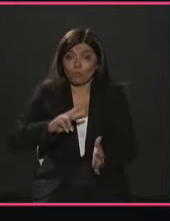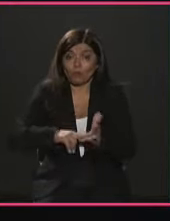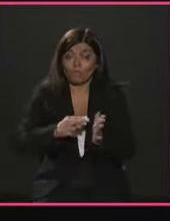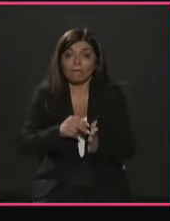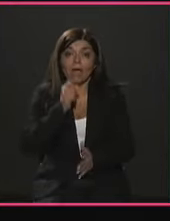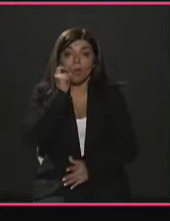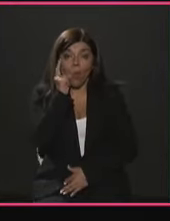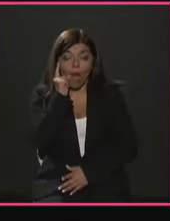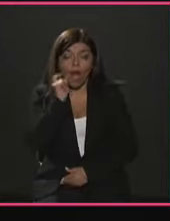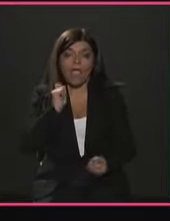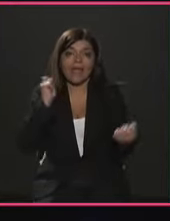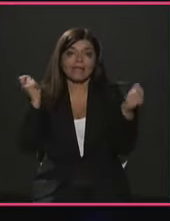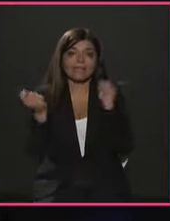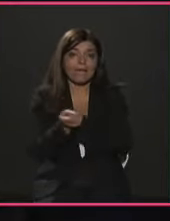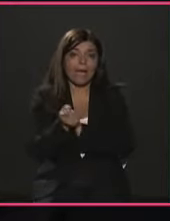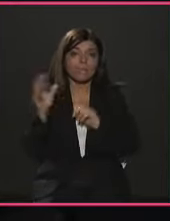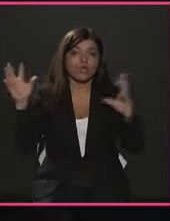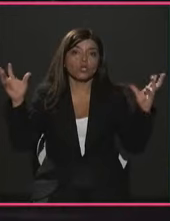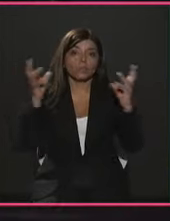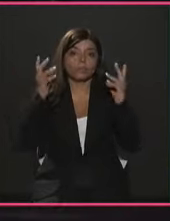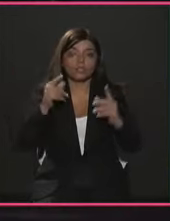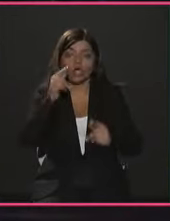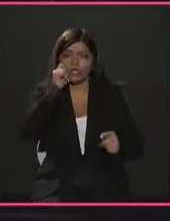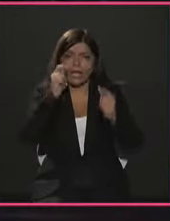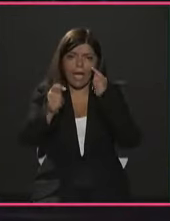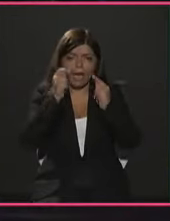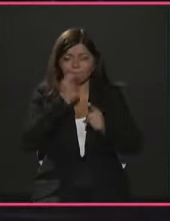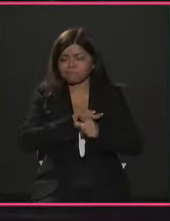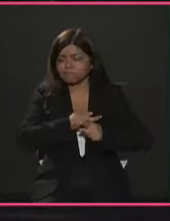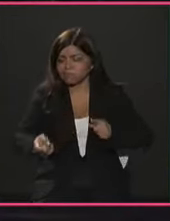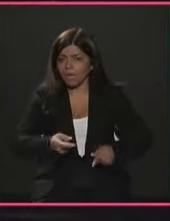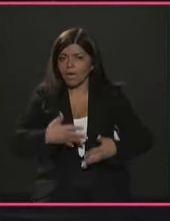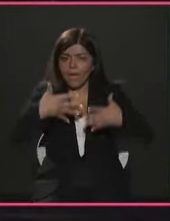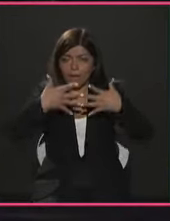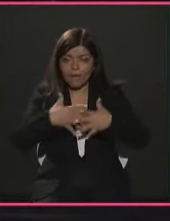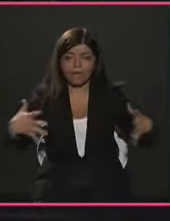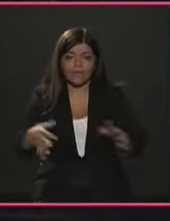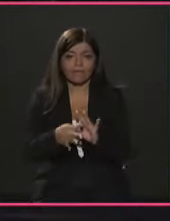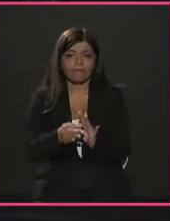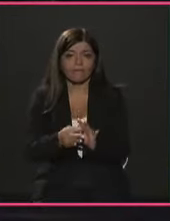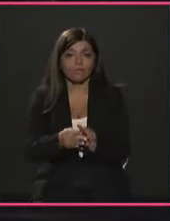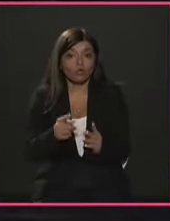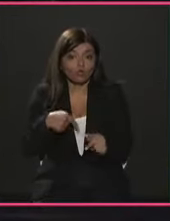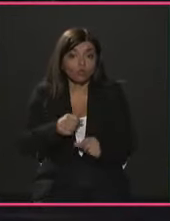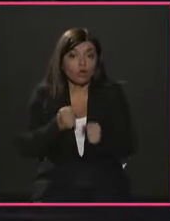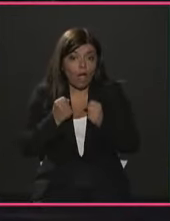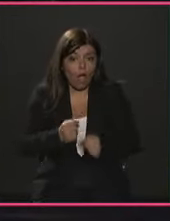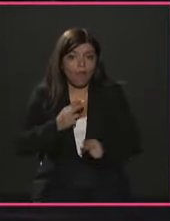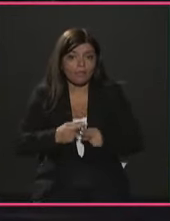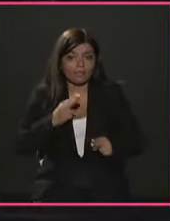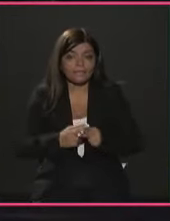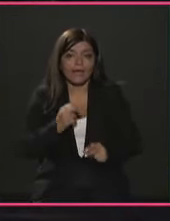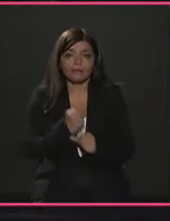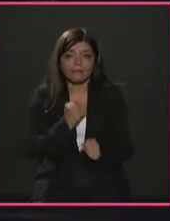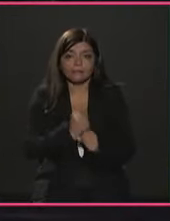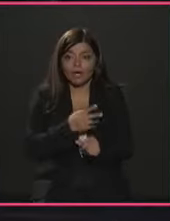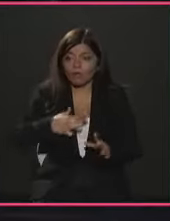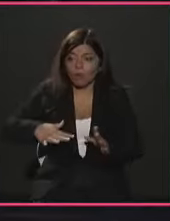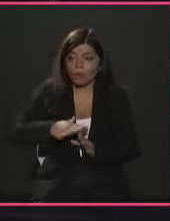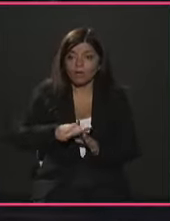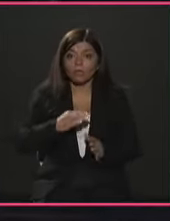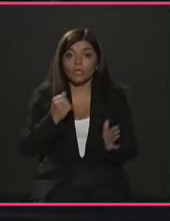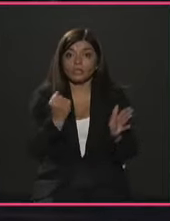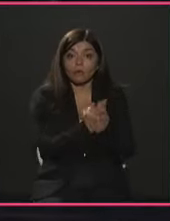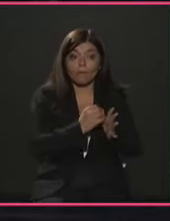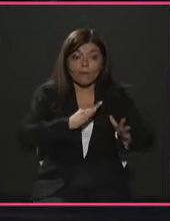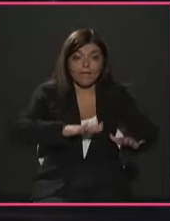climático Esa es la amenaza más grave que tenemos y lo que hagamos o dejemos de hacer para frenarlo va a marcar la tierra que le vamos a heredar